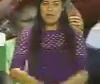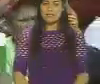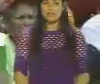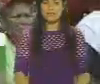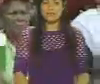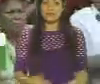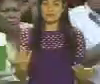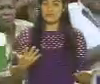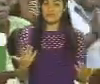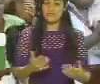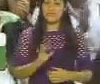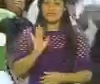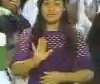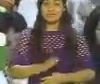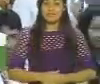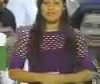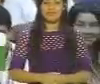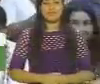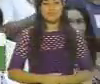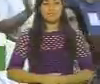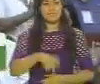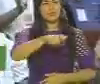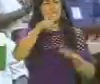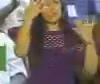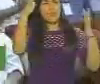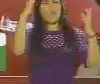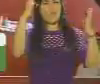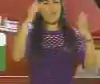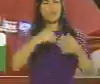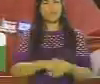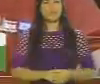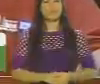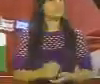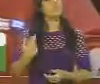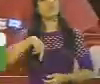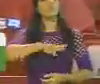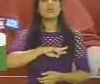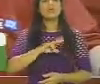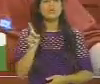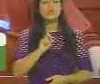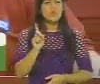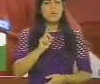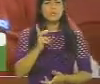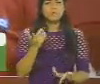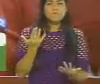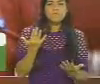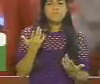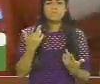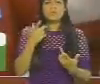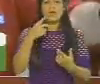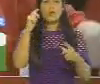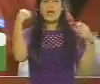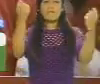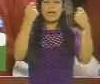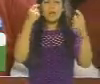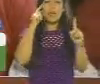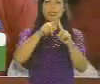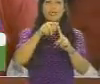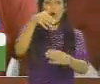Estamos en campaña permanente. Y no estamos en la campaña precisamente para buscar el